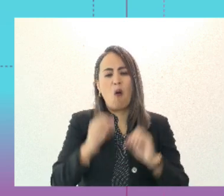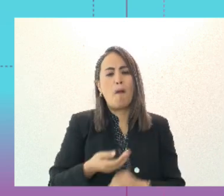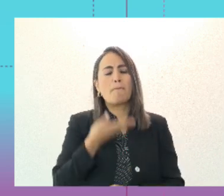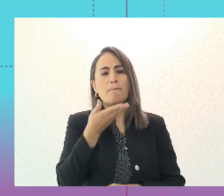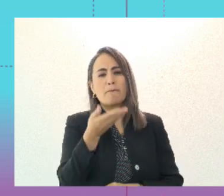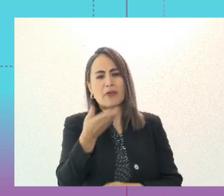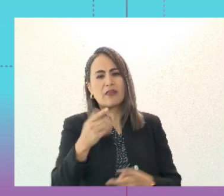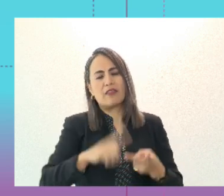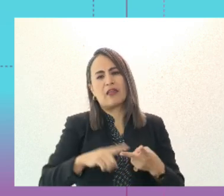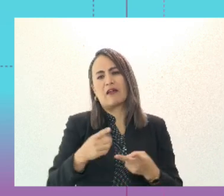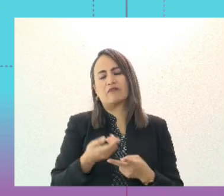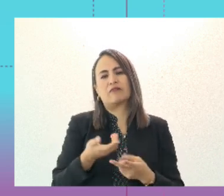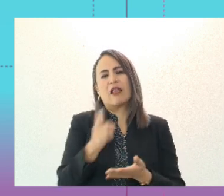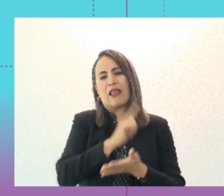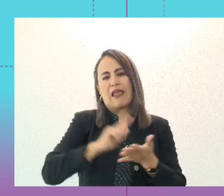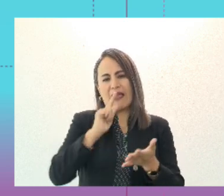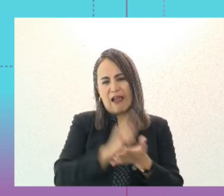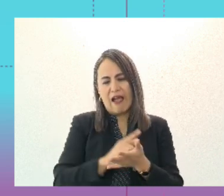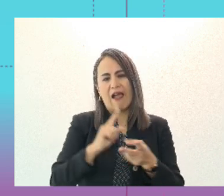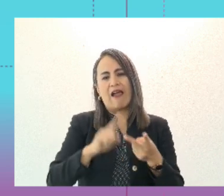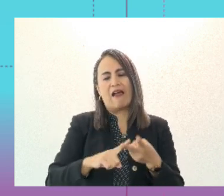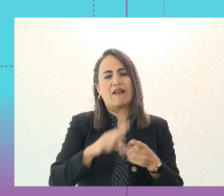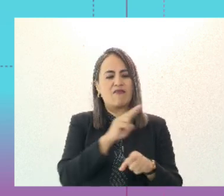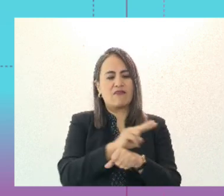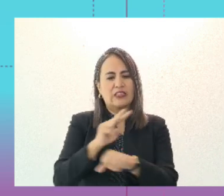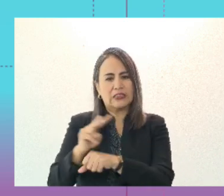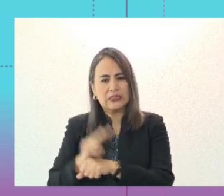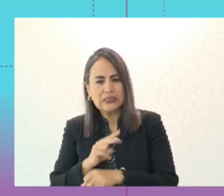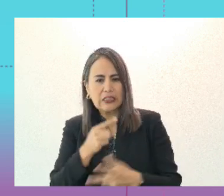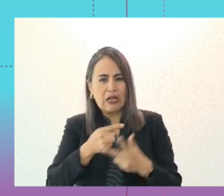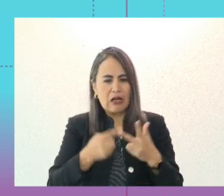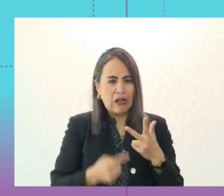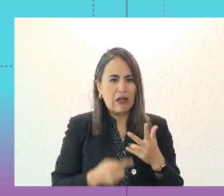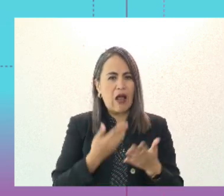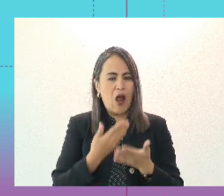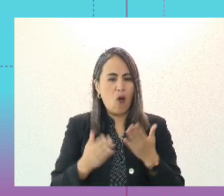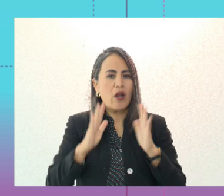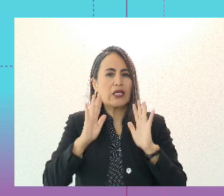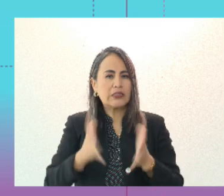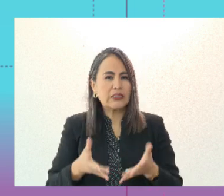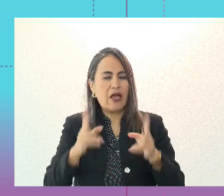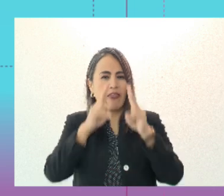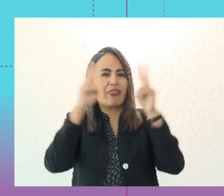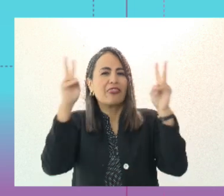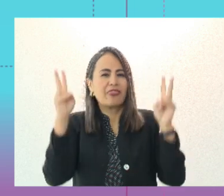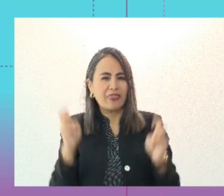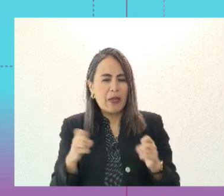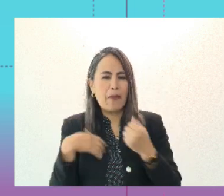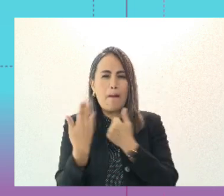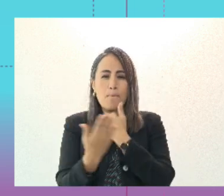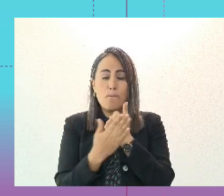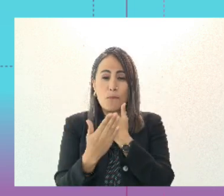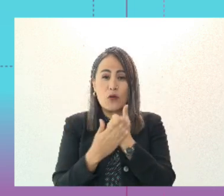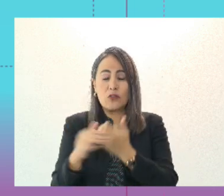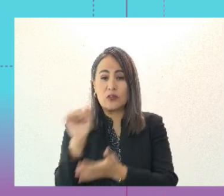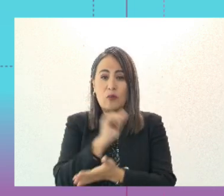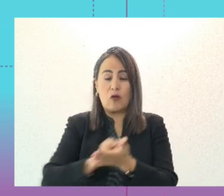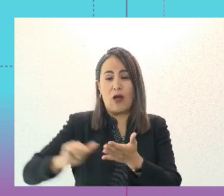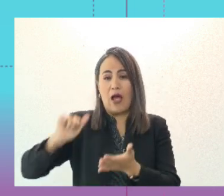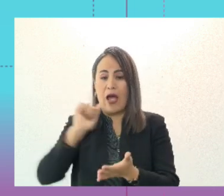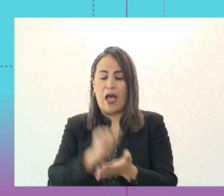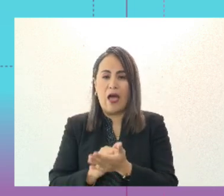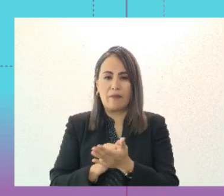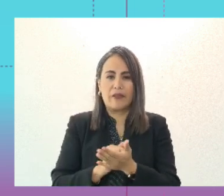legales, fiscales que ya habíamos comentado. Ahorita que tenemos el tema de la entrega de las actas de recepción,